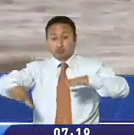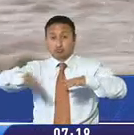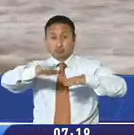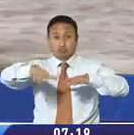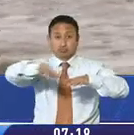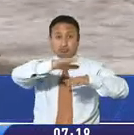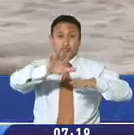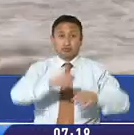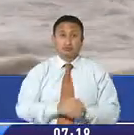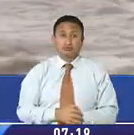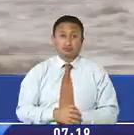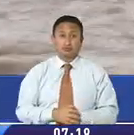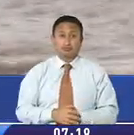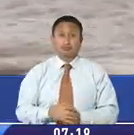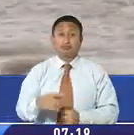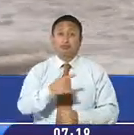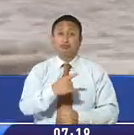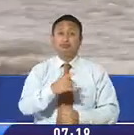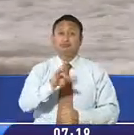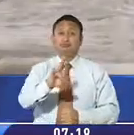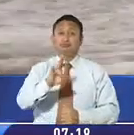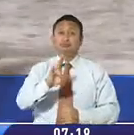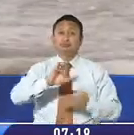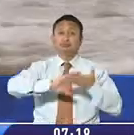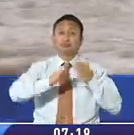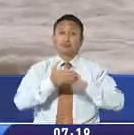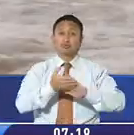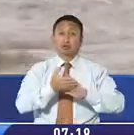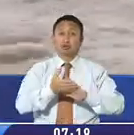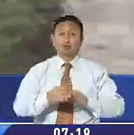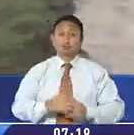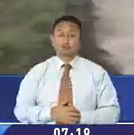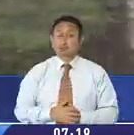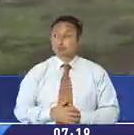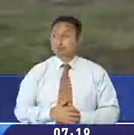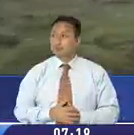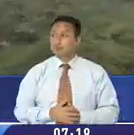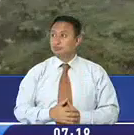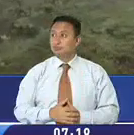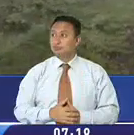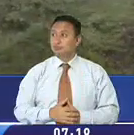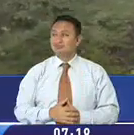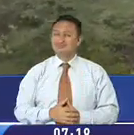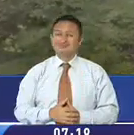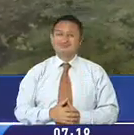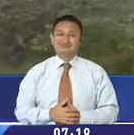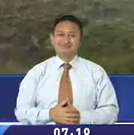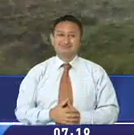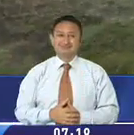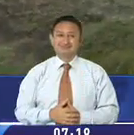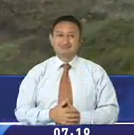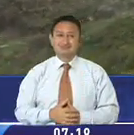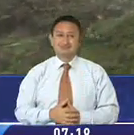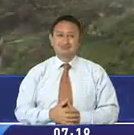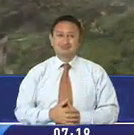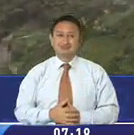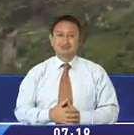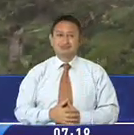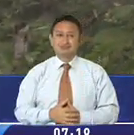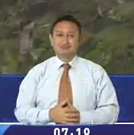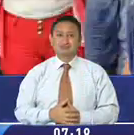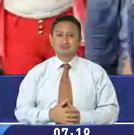en la que se levantan 7 comunidades, incluida la suya, causando destrozos que significaron una cuantiosa pérdida